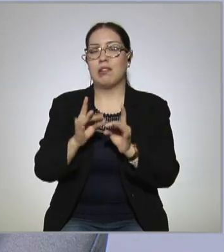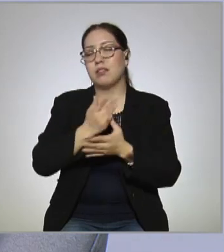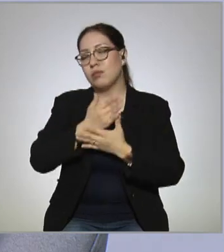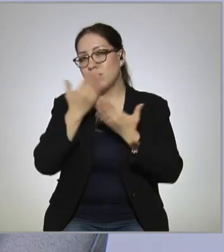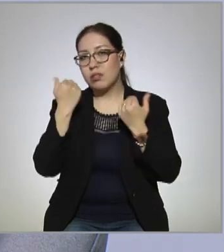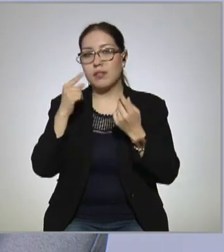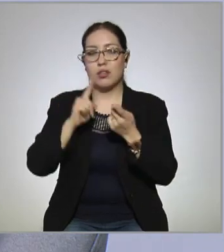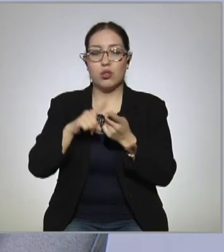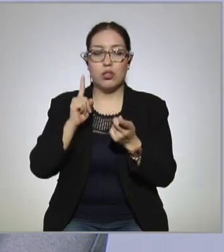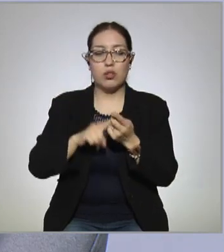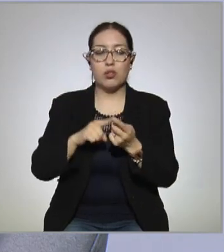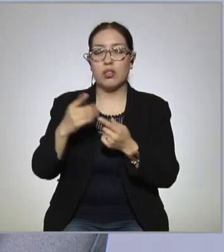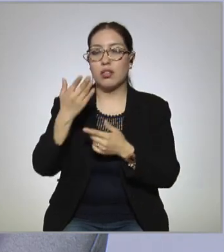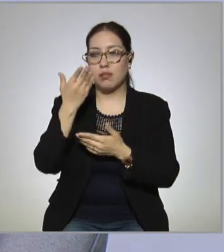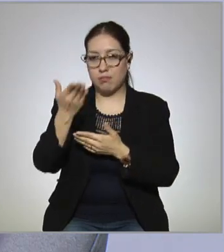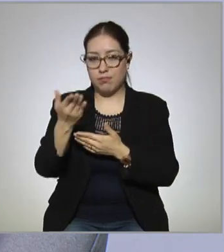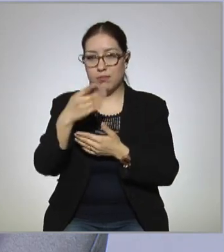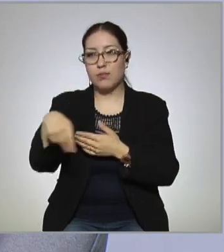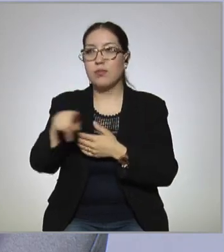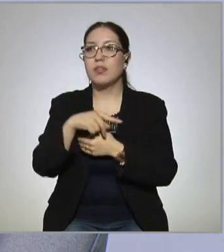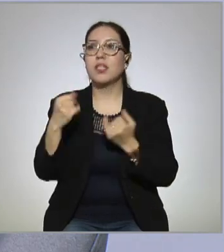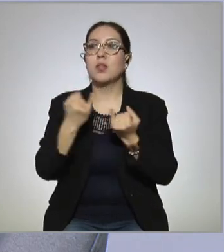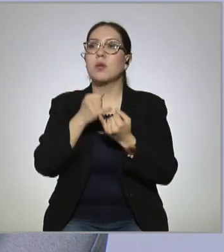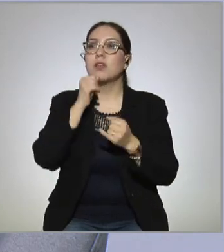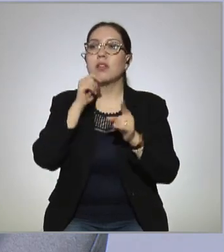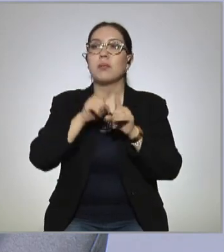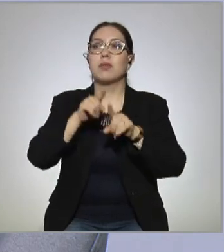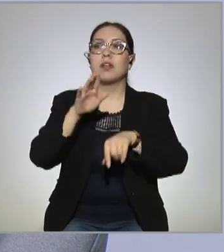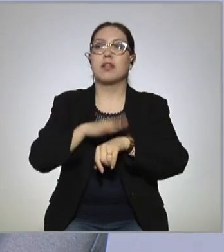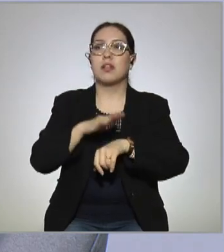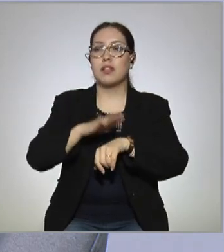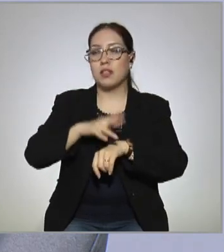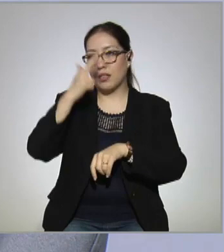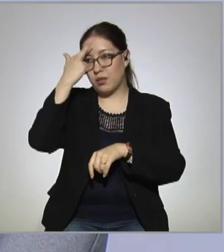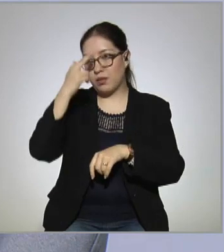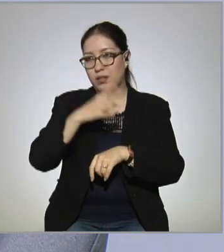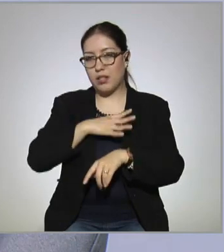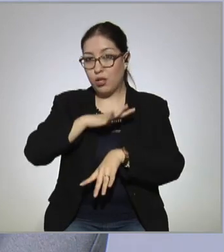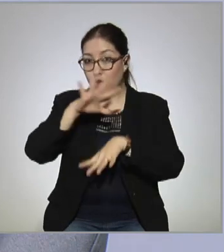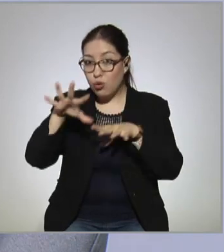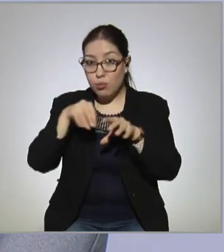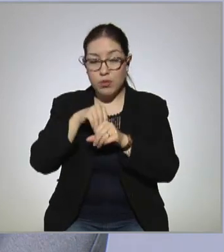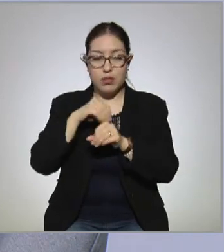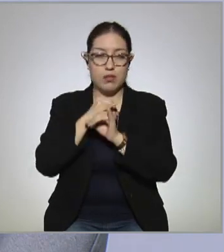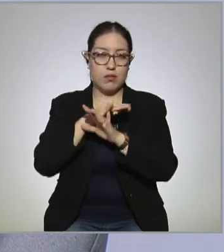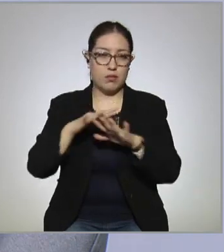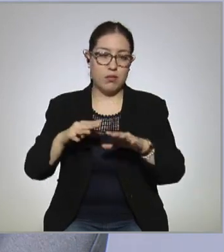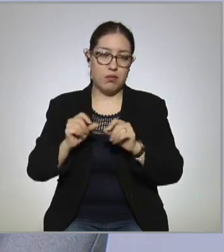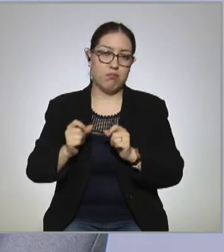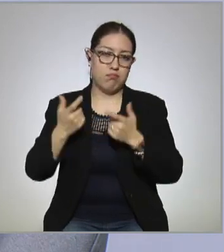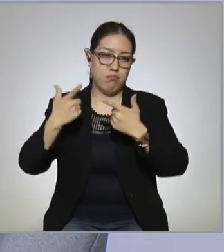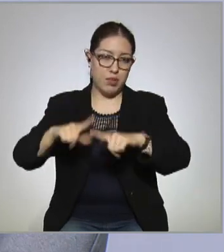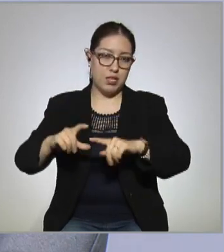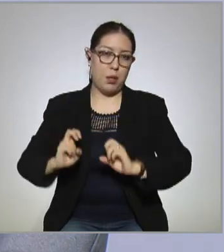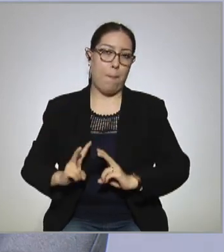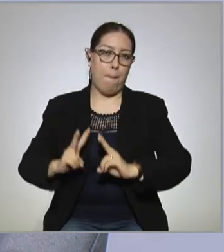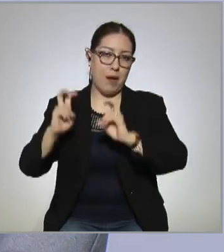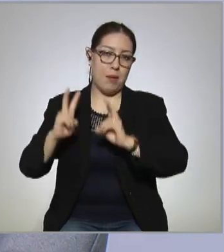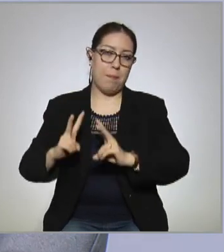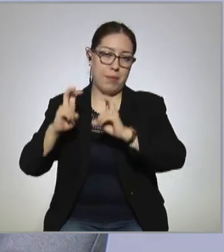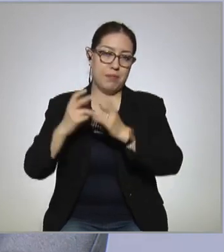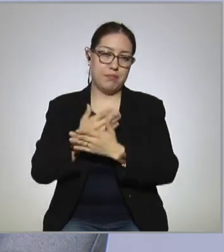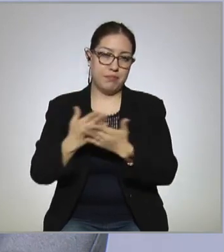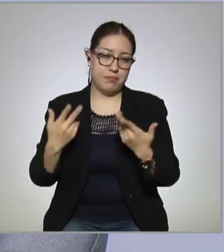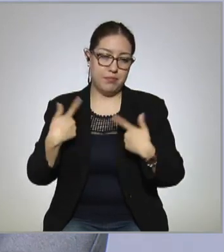dónde encontrarlos. A ustedes también les quiero recordar que tenemos un blog en donde se sube información de nuestro programa y por supuesto la información de nuestros